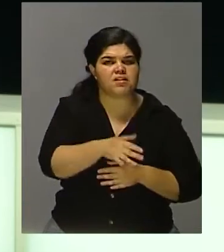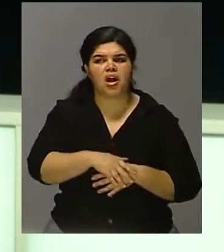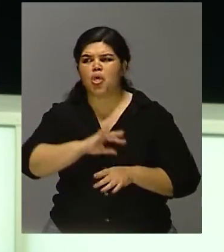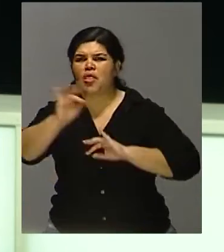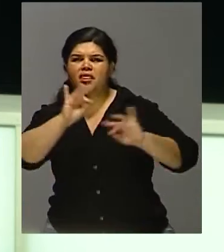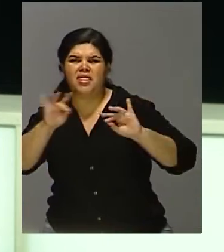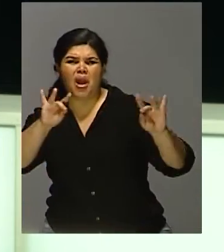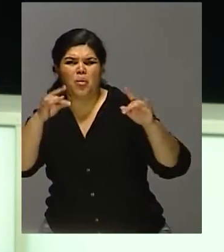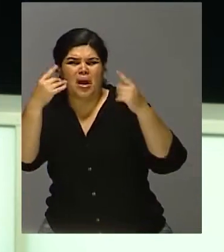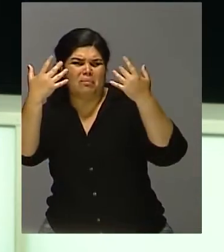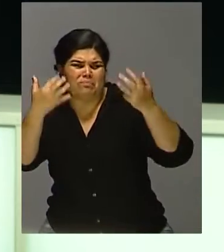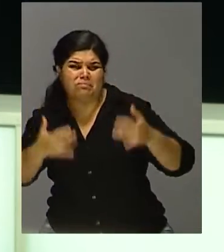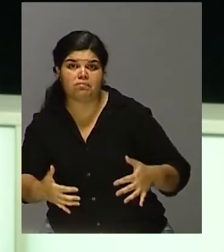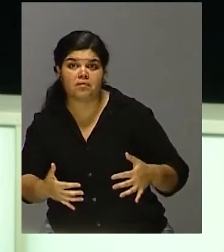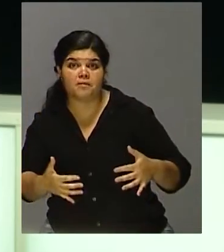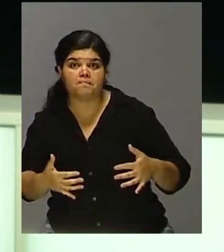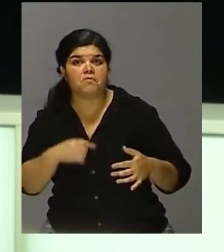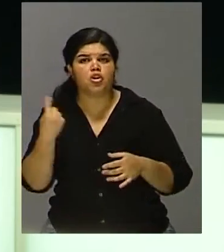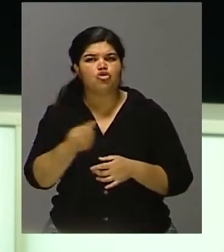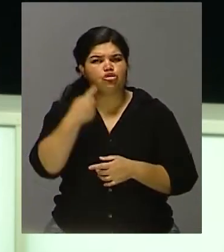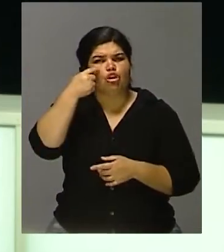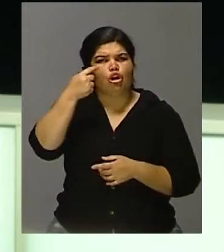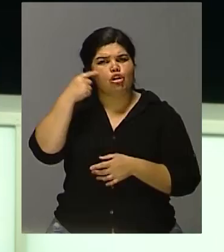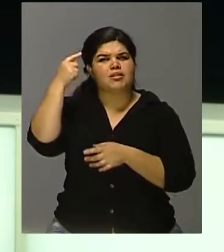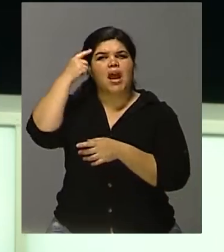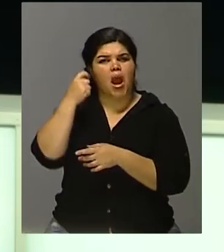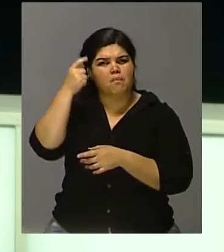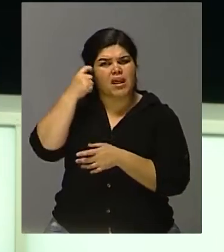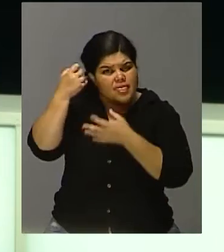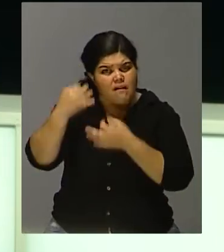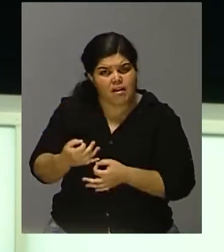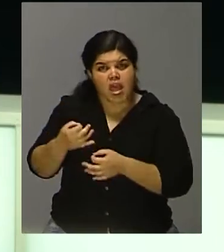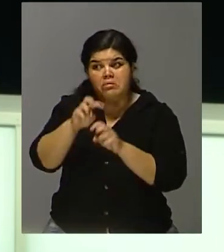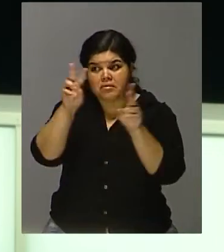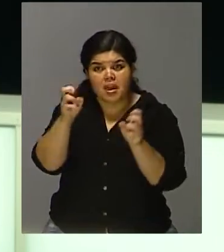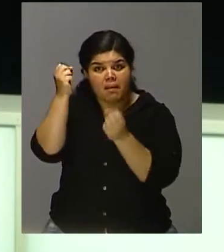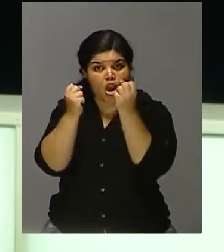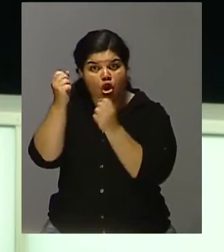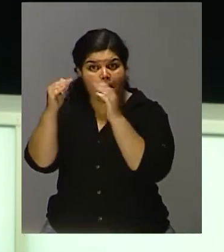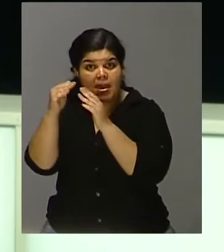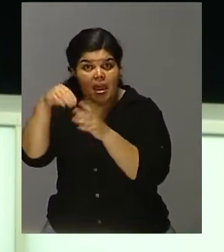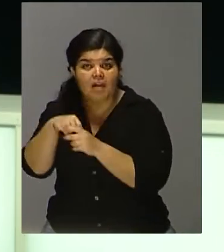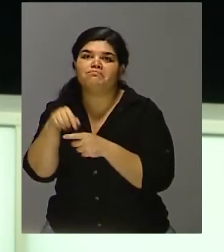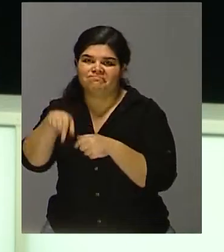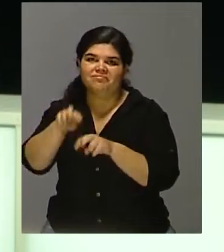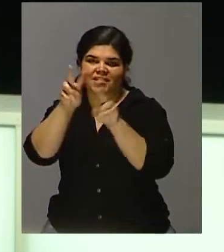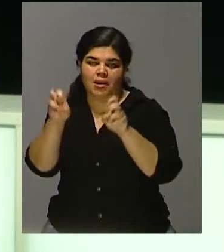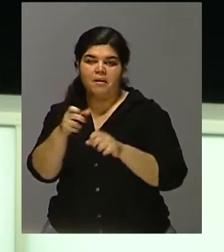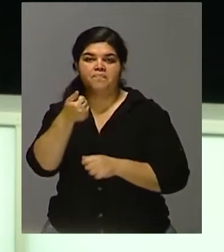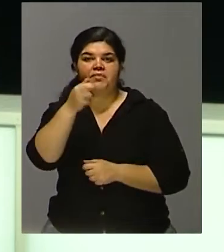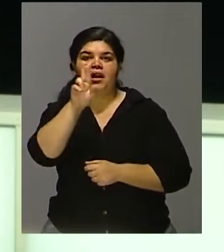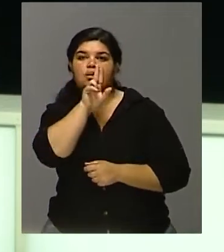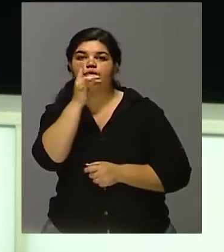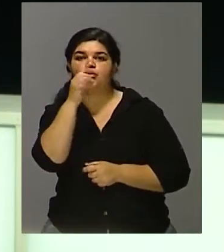mucho, si tenemos la educación necesaria en relación a este tema. Hoy vamos a hablar con Arturo Rodríguez Martín, que es